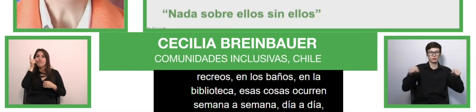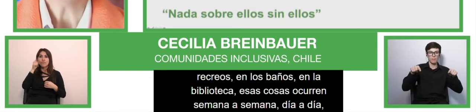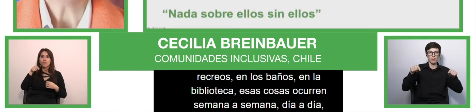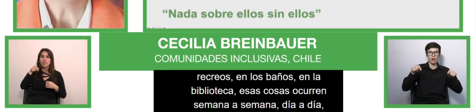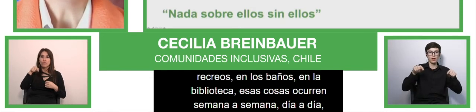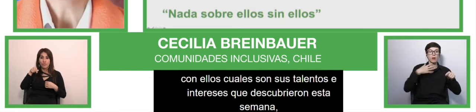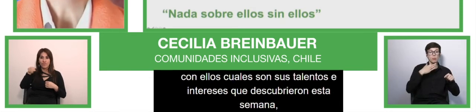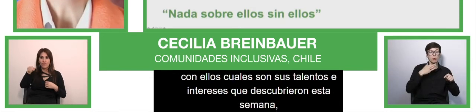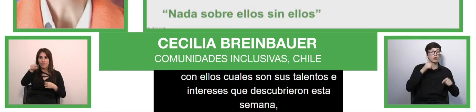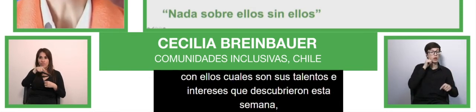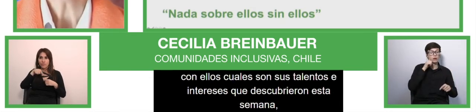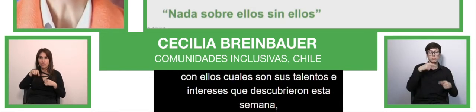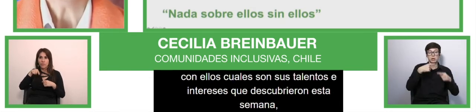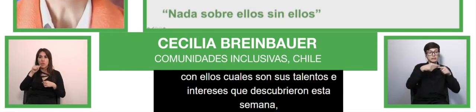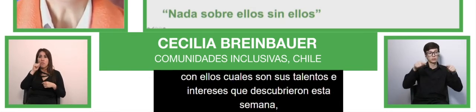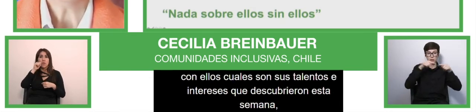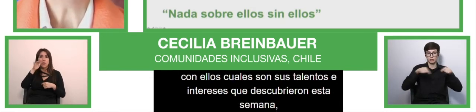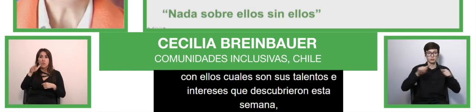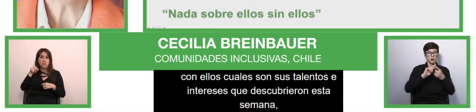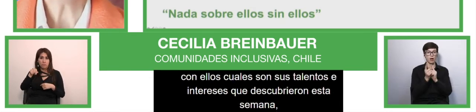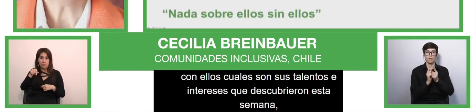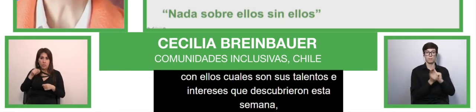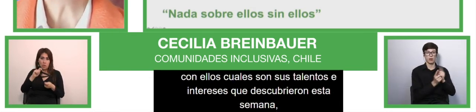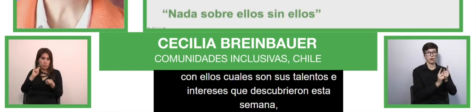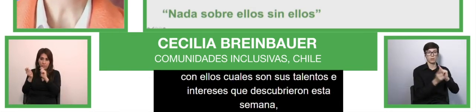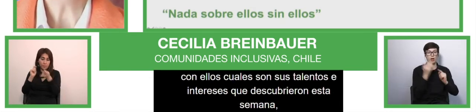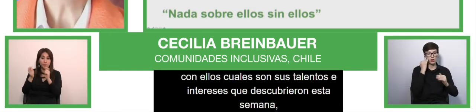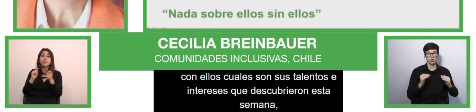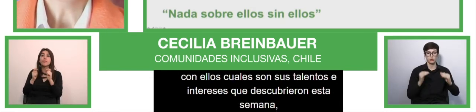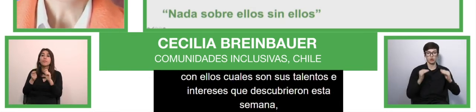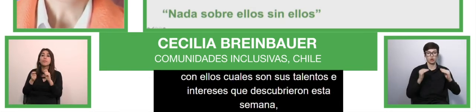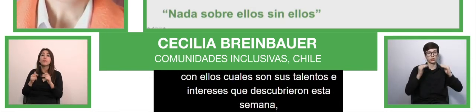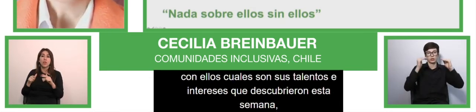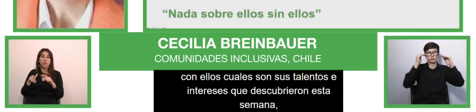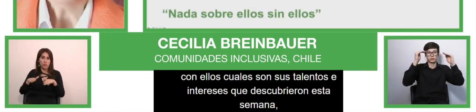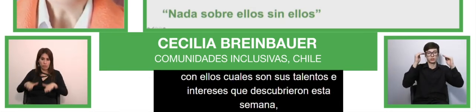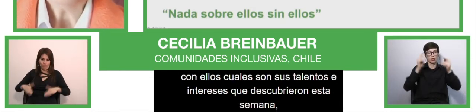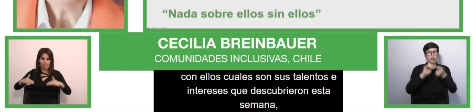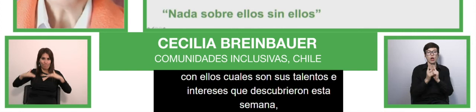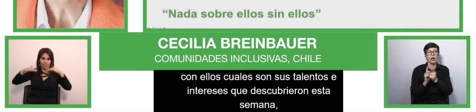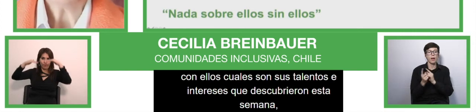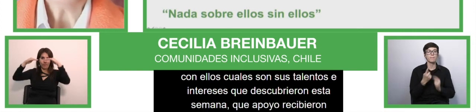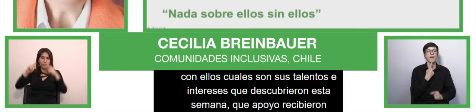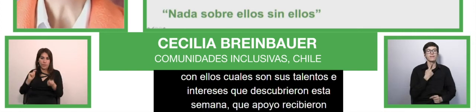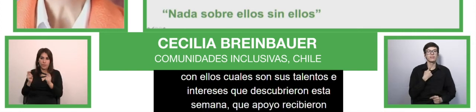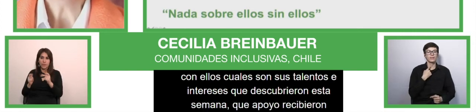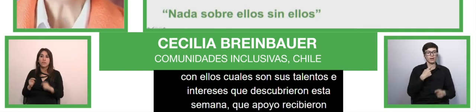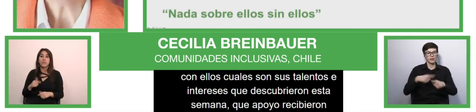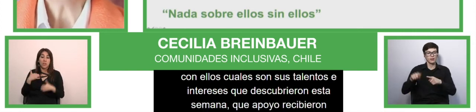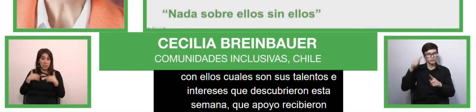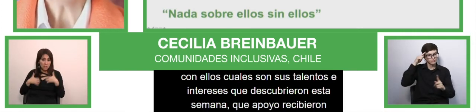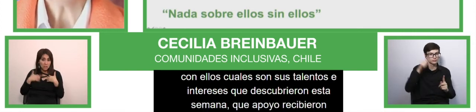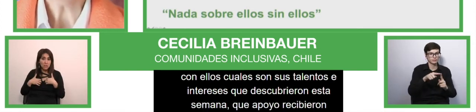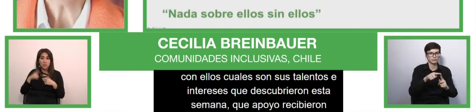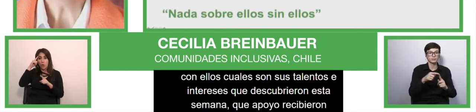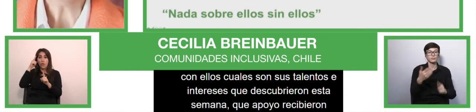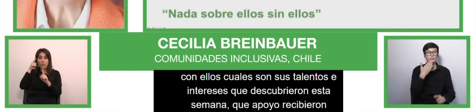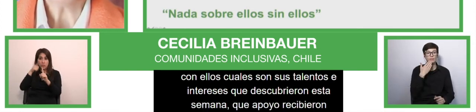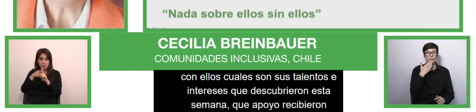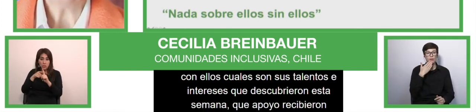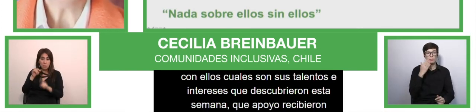a medida que los niños van creciendo no y luego incorporar estas reflexiones